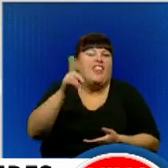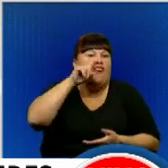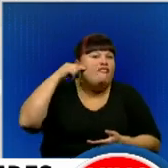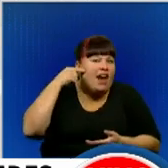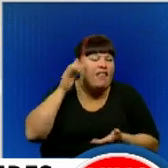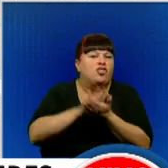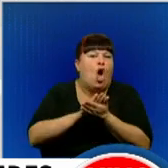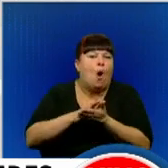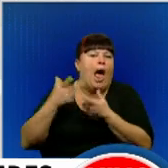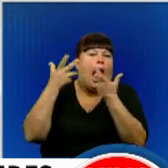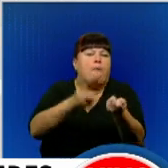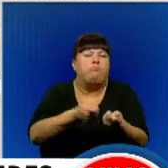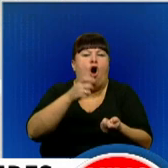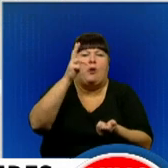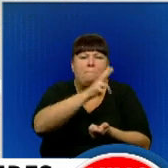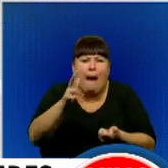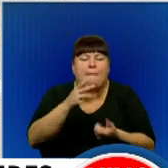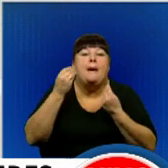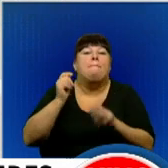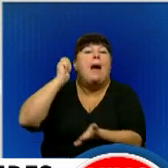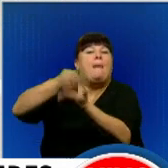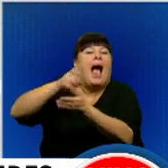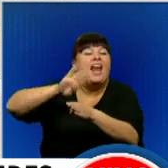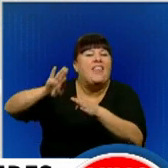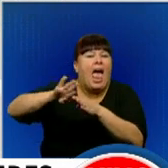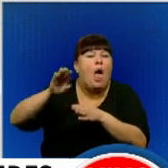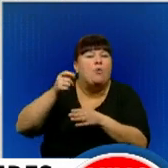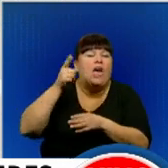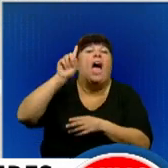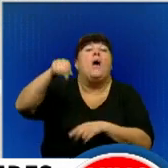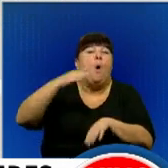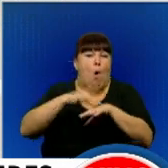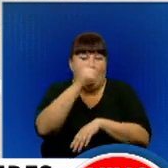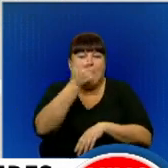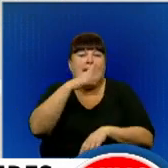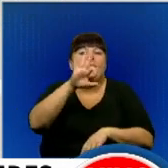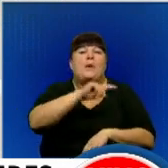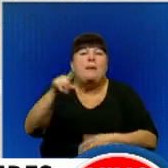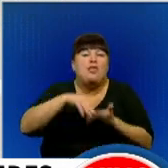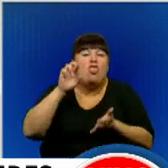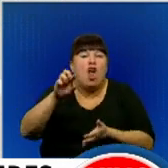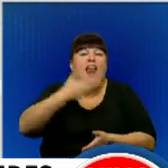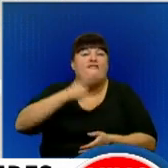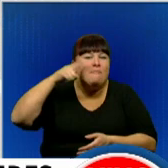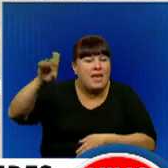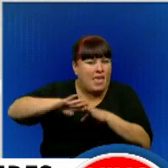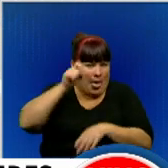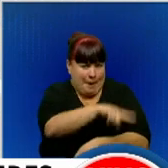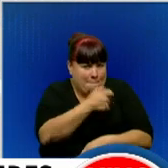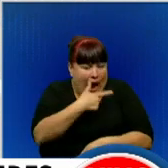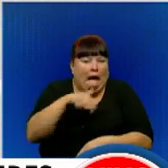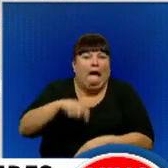fernández con el apoyo del papá de todos para pagar la deuda mafiosa contraída por macri de 50.000 millones de dólares de fm